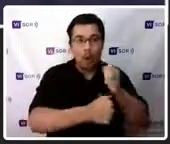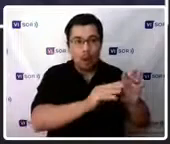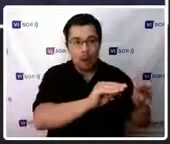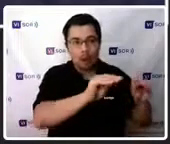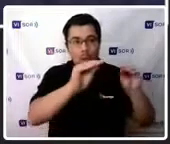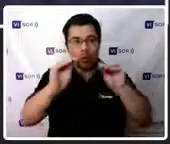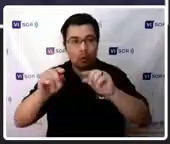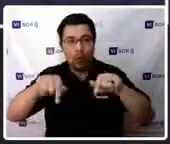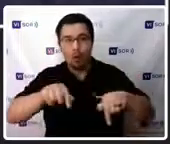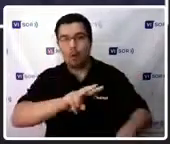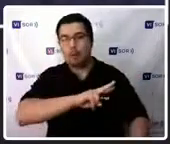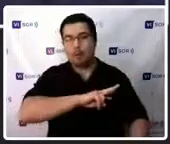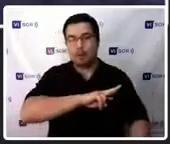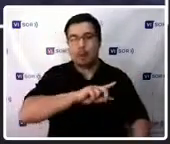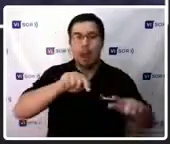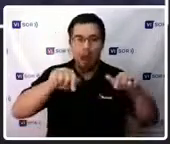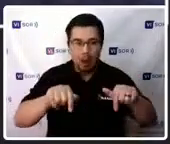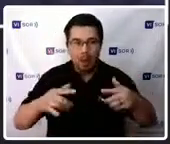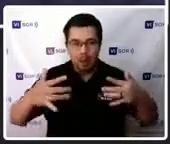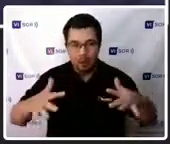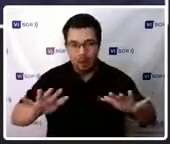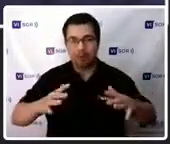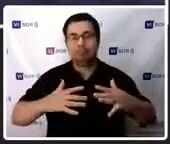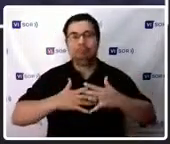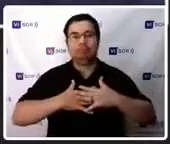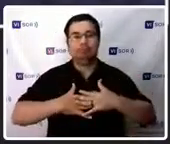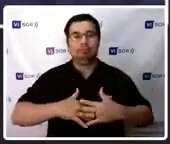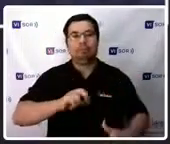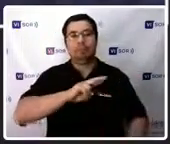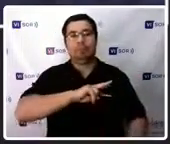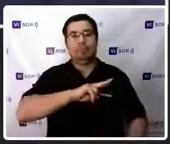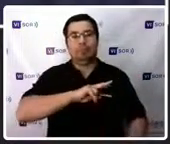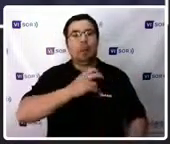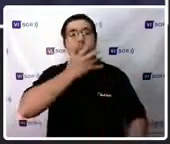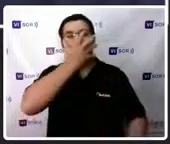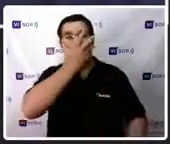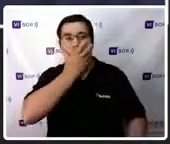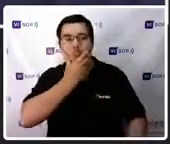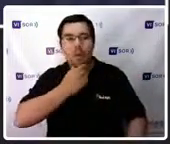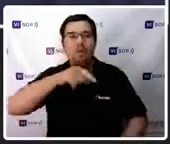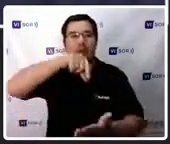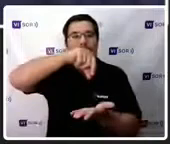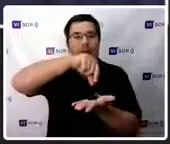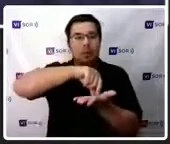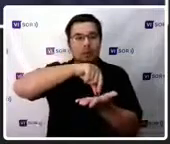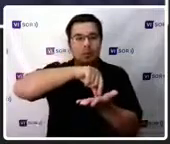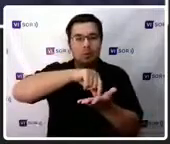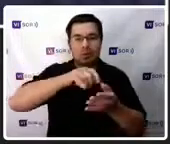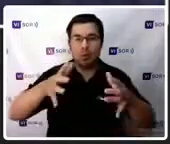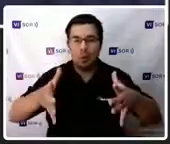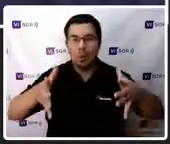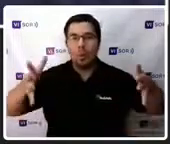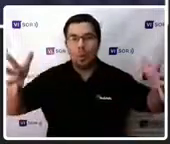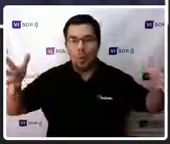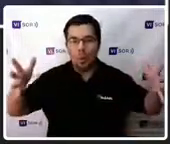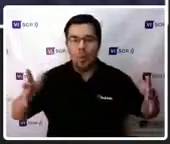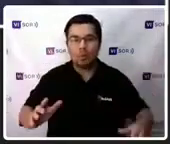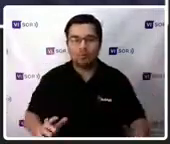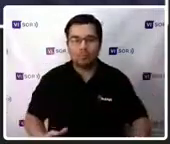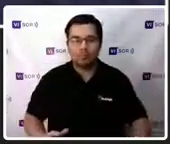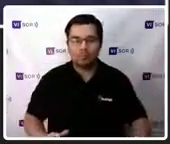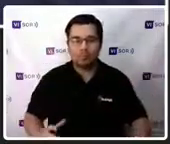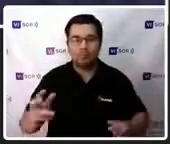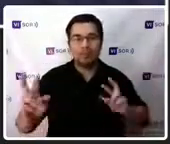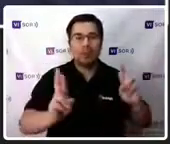ya. Ahora ya gratamente en Valparaíso también está súper bonita la sede y la onda es súper buena. Sí. Bueno, ahí,